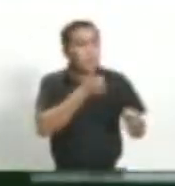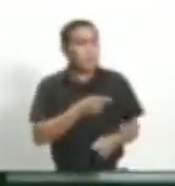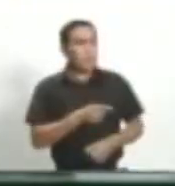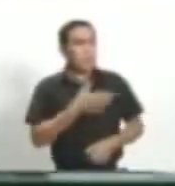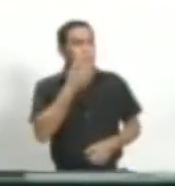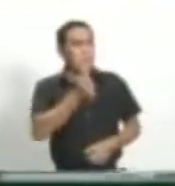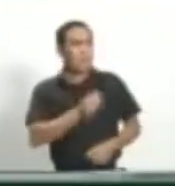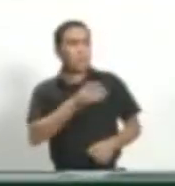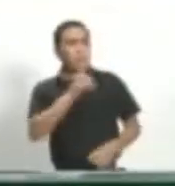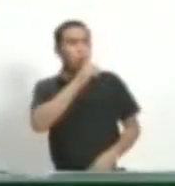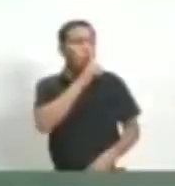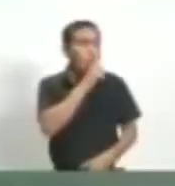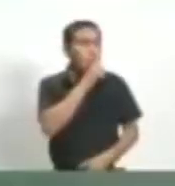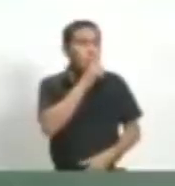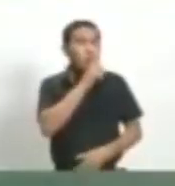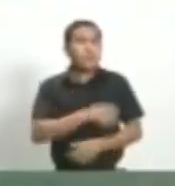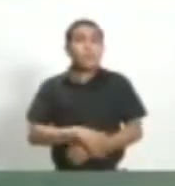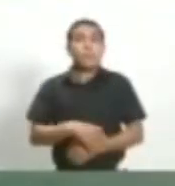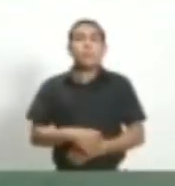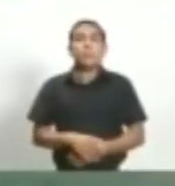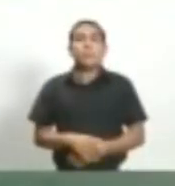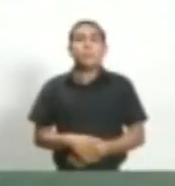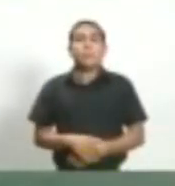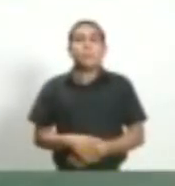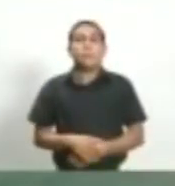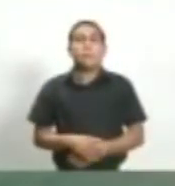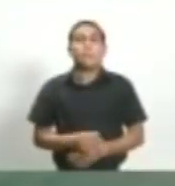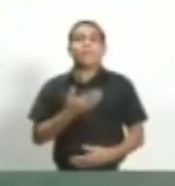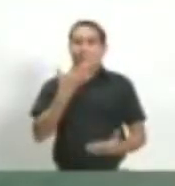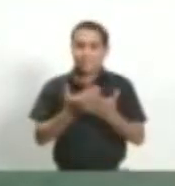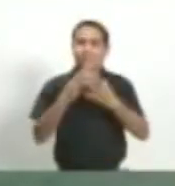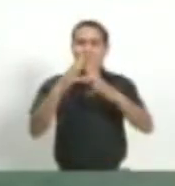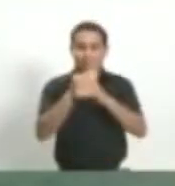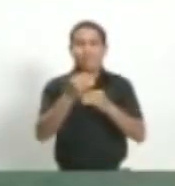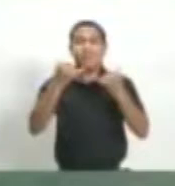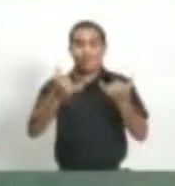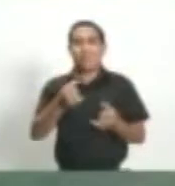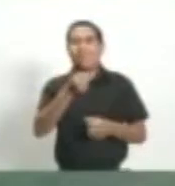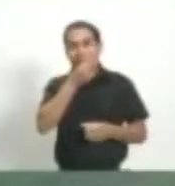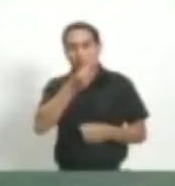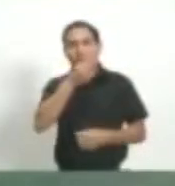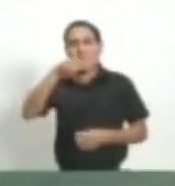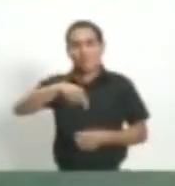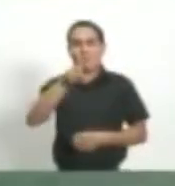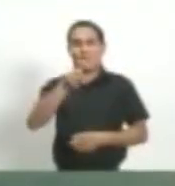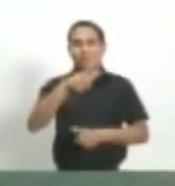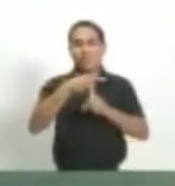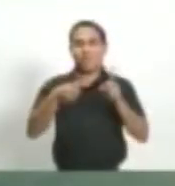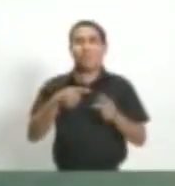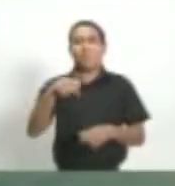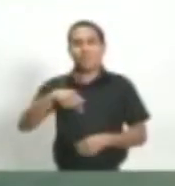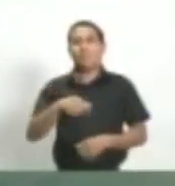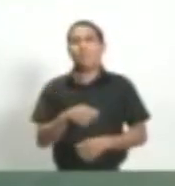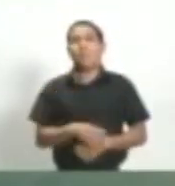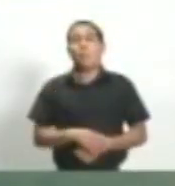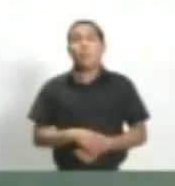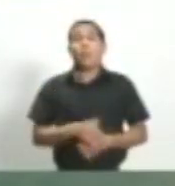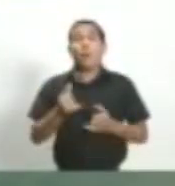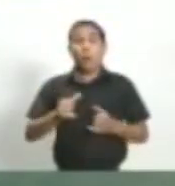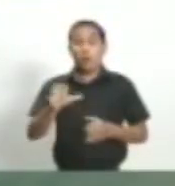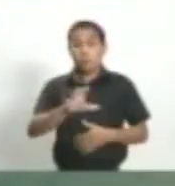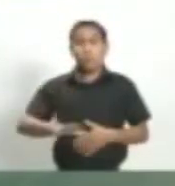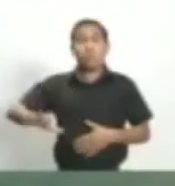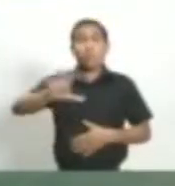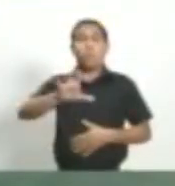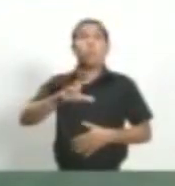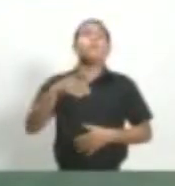verdad. Muy buenas noches, estas son las noticias de las 6:30 por aquí por Telecaribe. Las noticias de la región, Colombia y el mundo